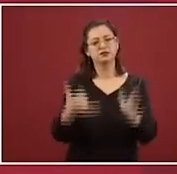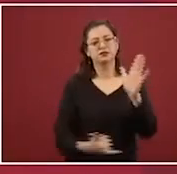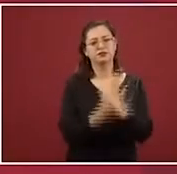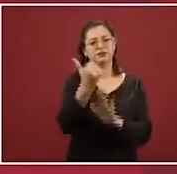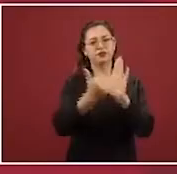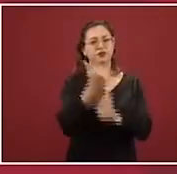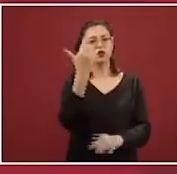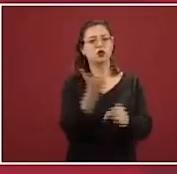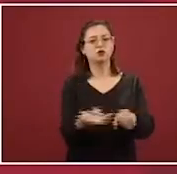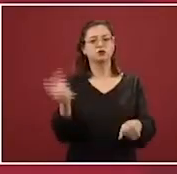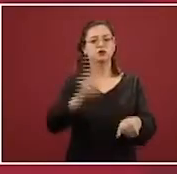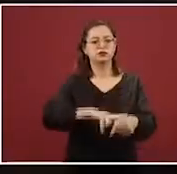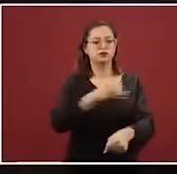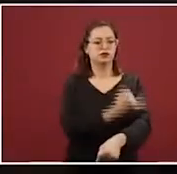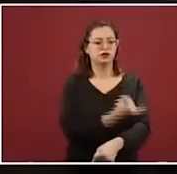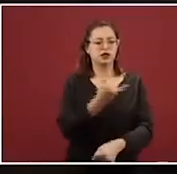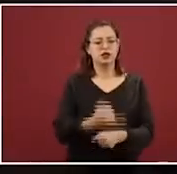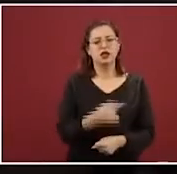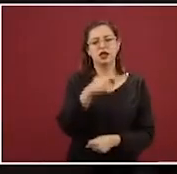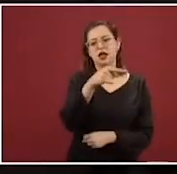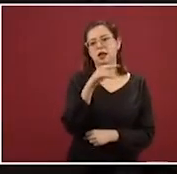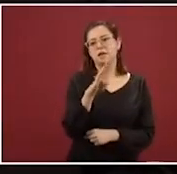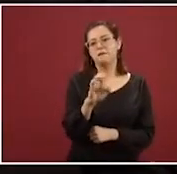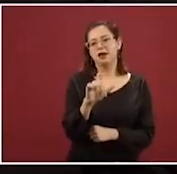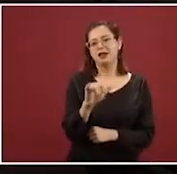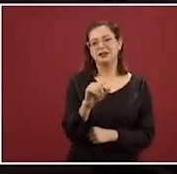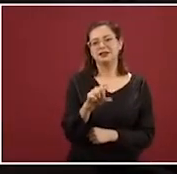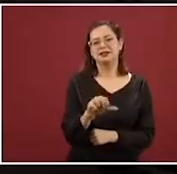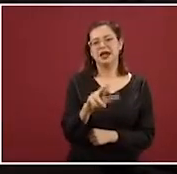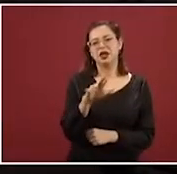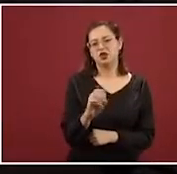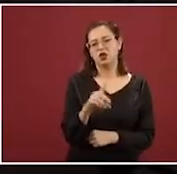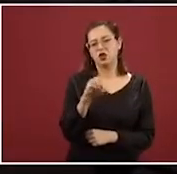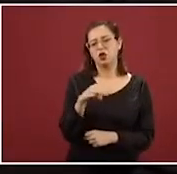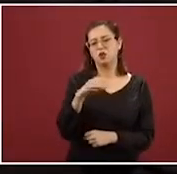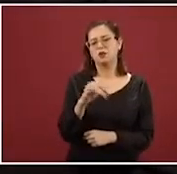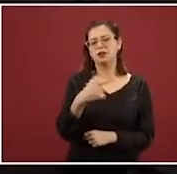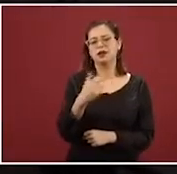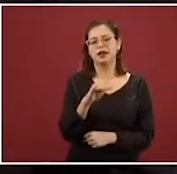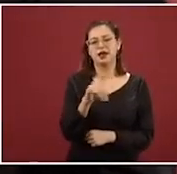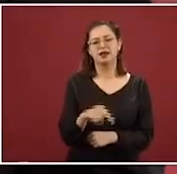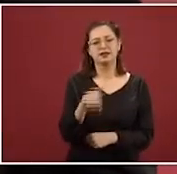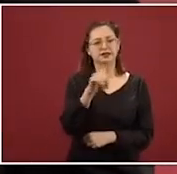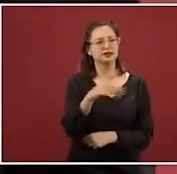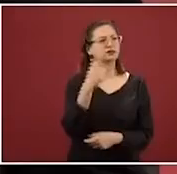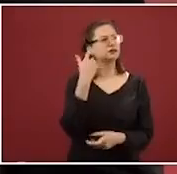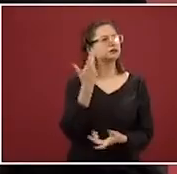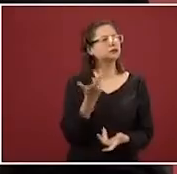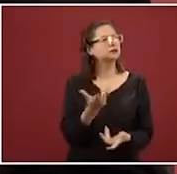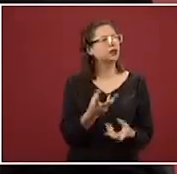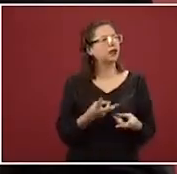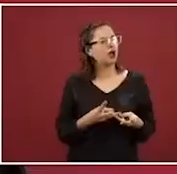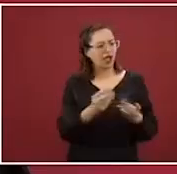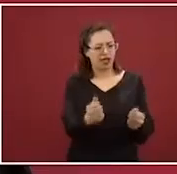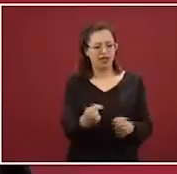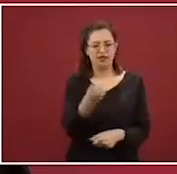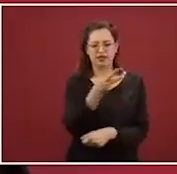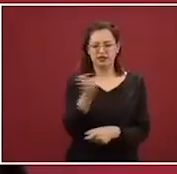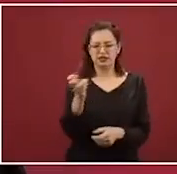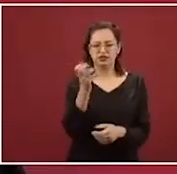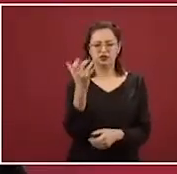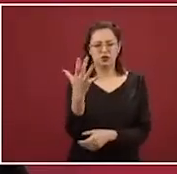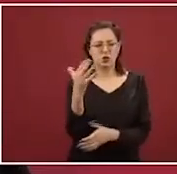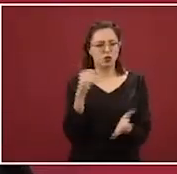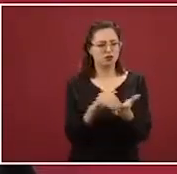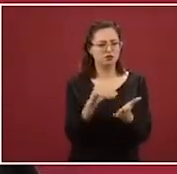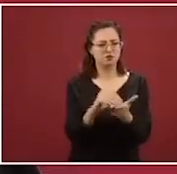que se llama Belisario Domínguez. En aquel entonces costó 350 millones de